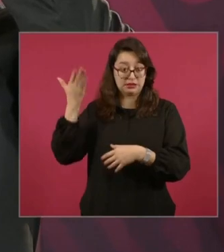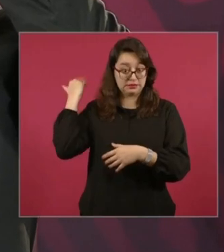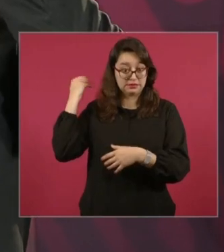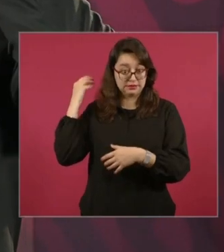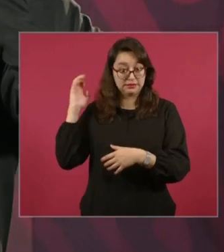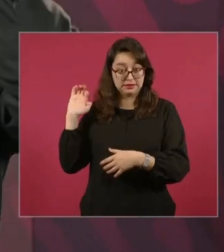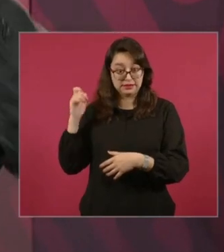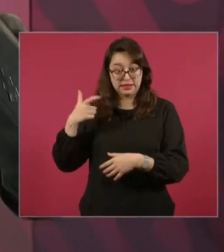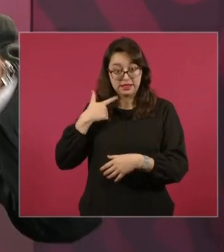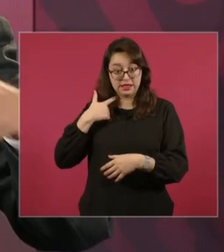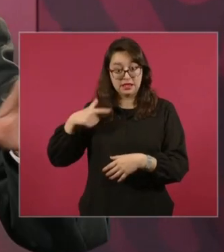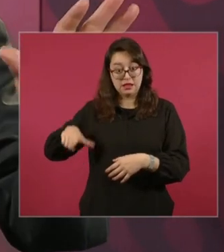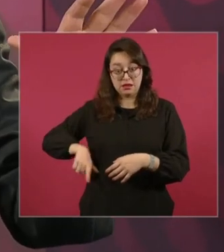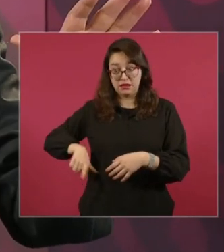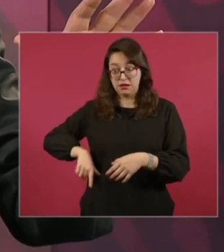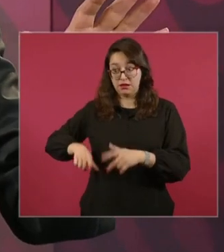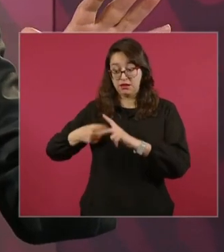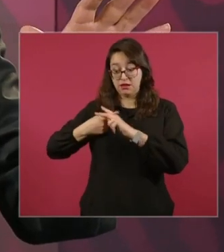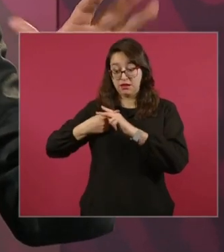y